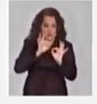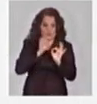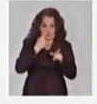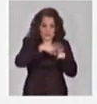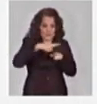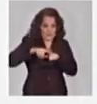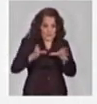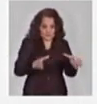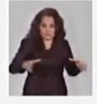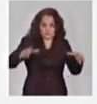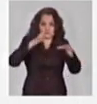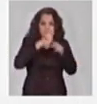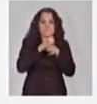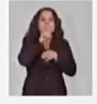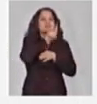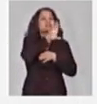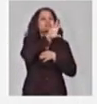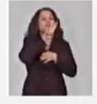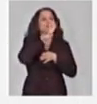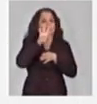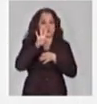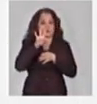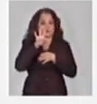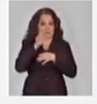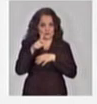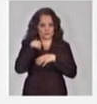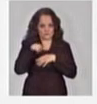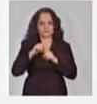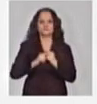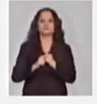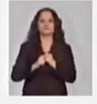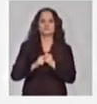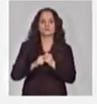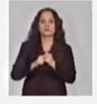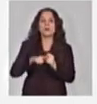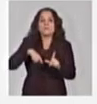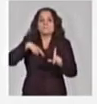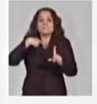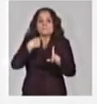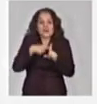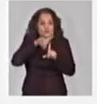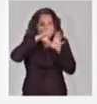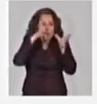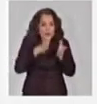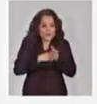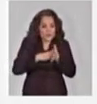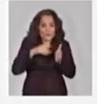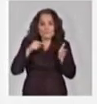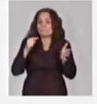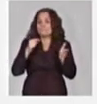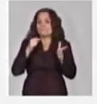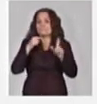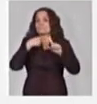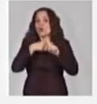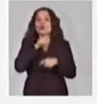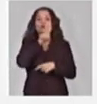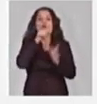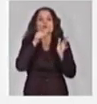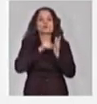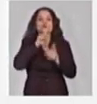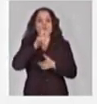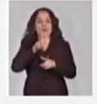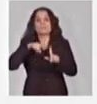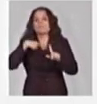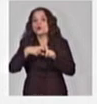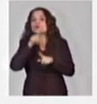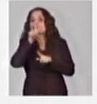por 1.05, que ese 0.5 es el porciento de la seguridad social, da 2.086. Lo redondeamos